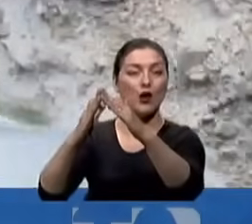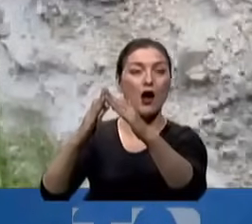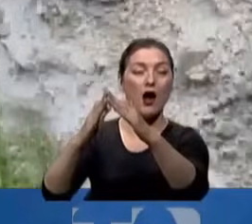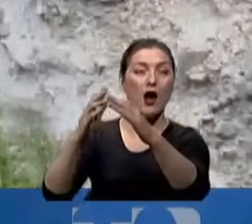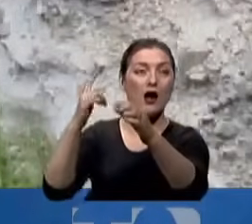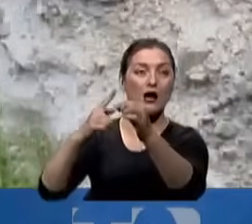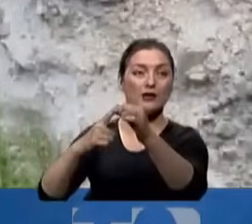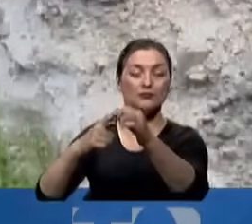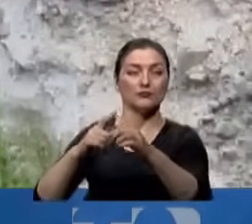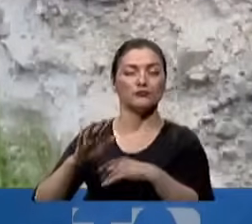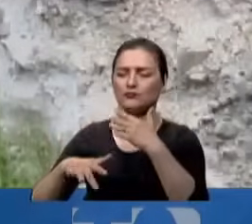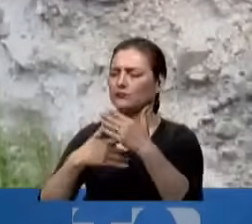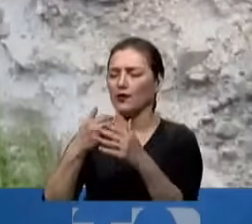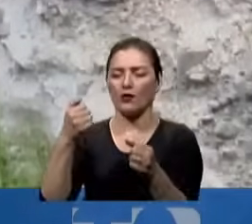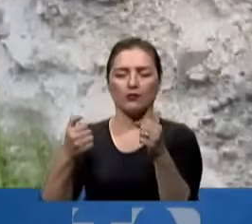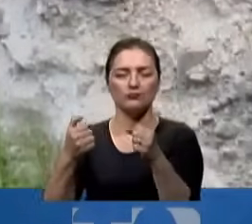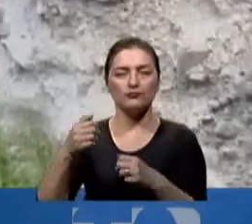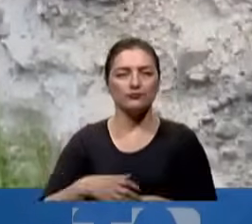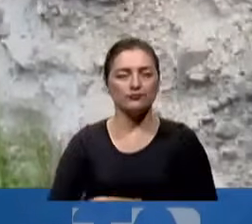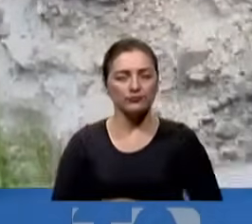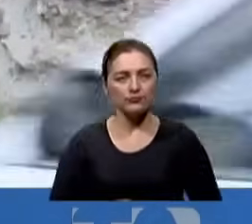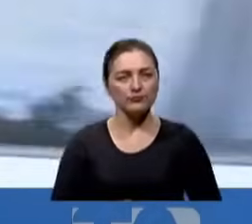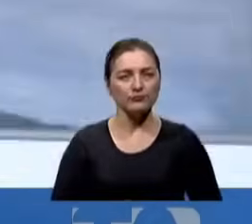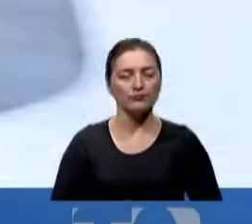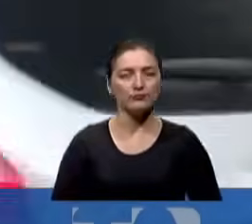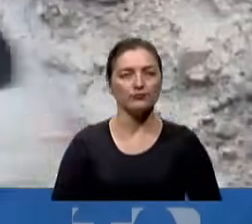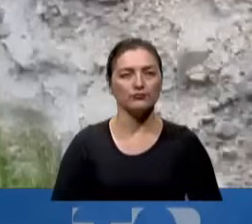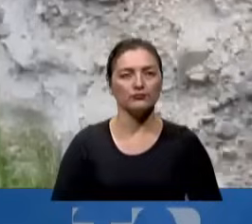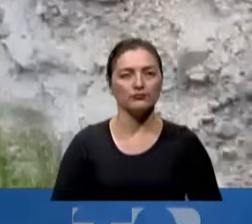vehículo. Y por otra parte,